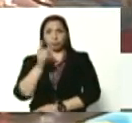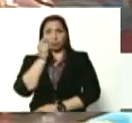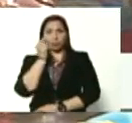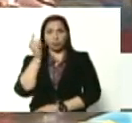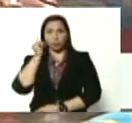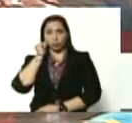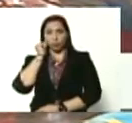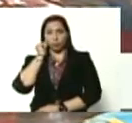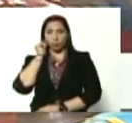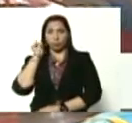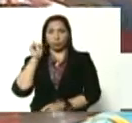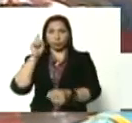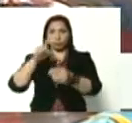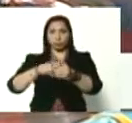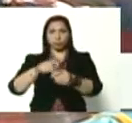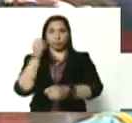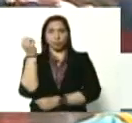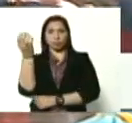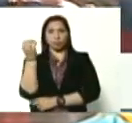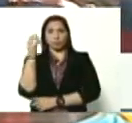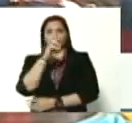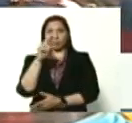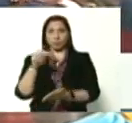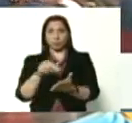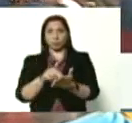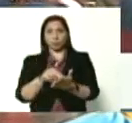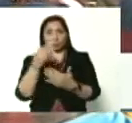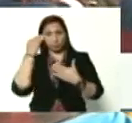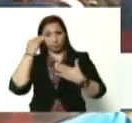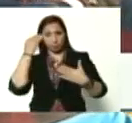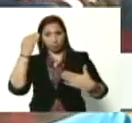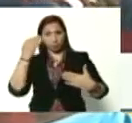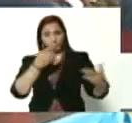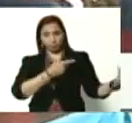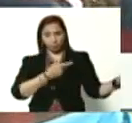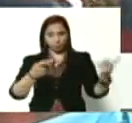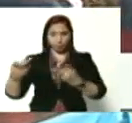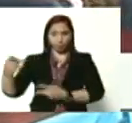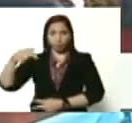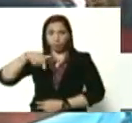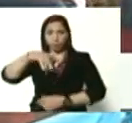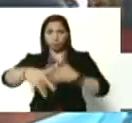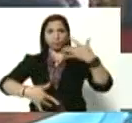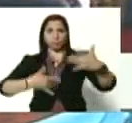asamblea nacional mi saludo invitado a este acto